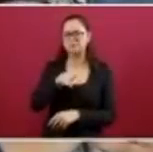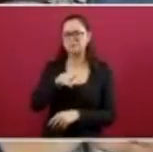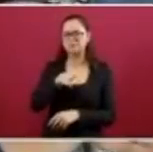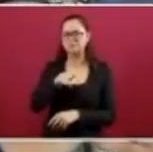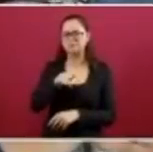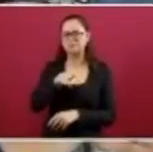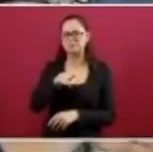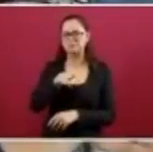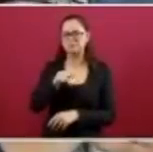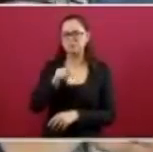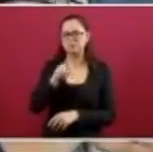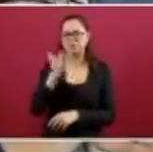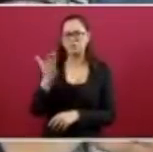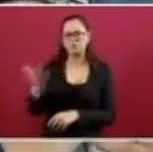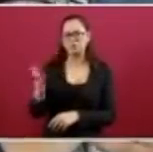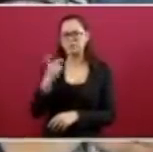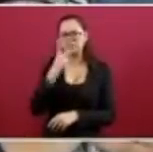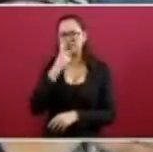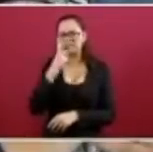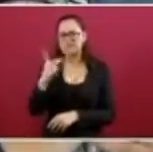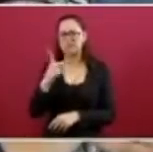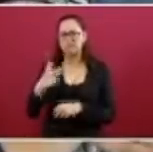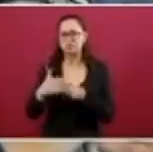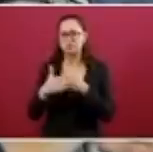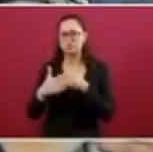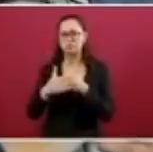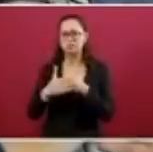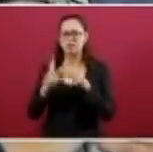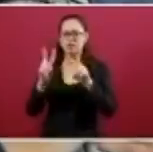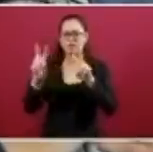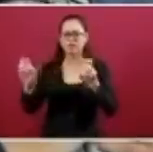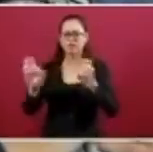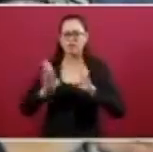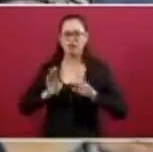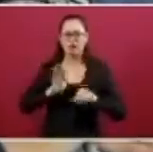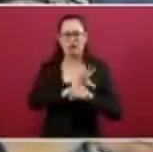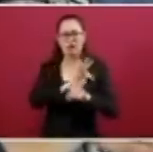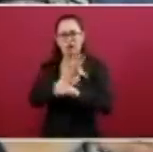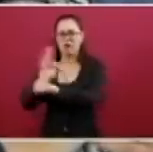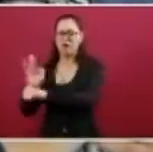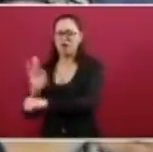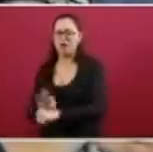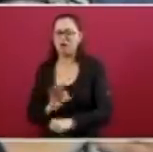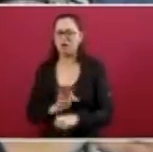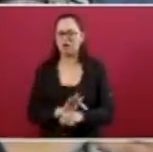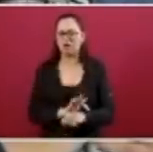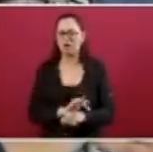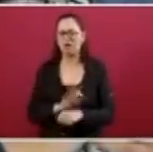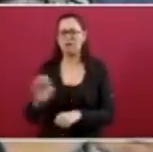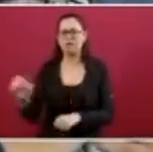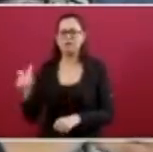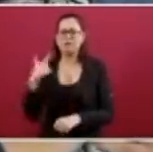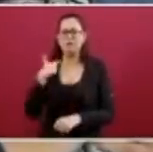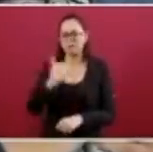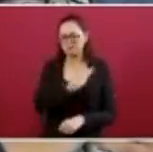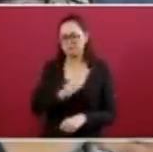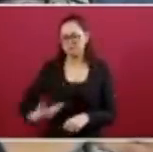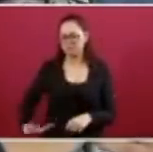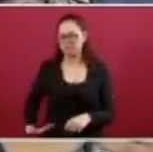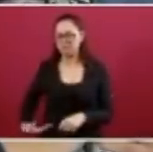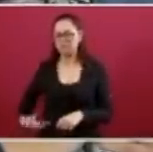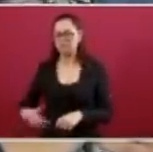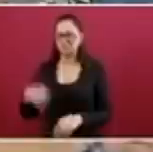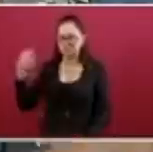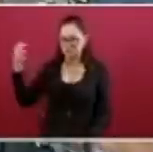a consulta, la consulta que va a ser sobre la Guardia Nacional y temas como juzgar a los expresidentes, lo iba a